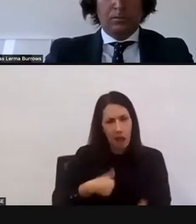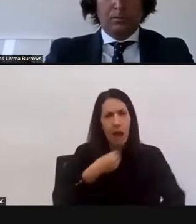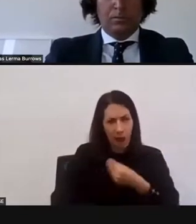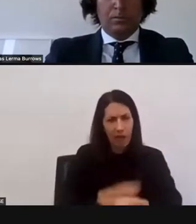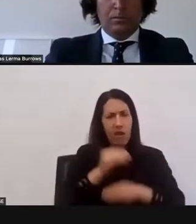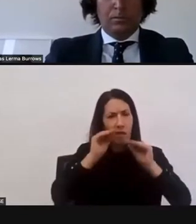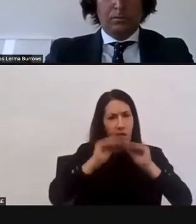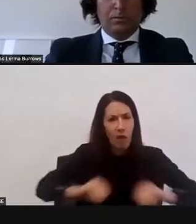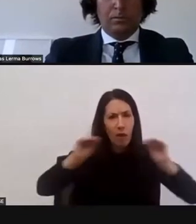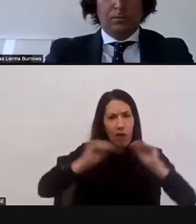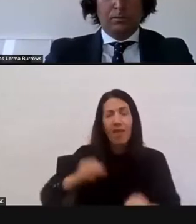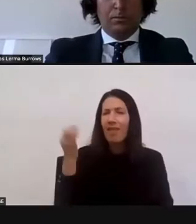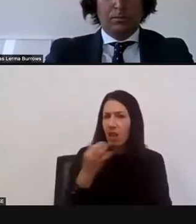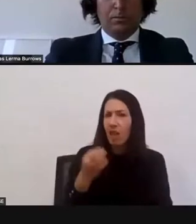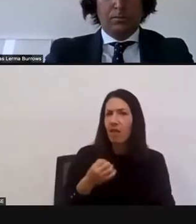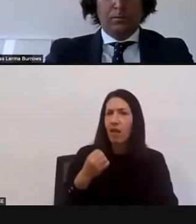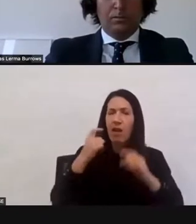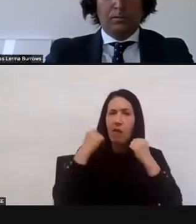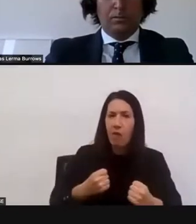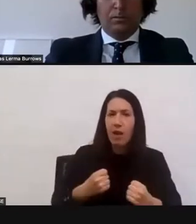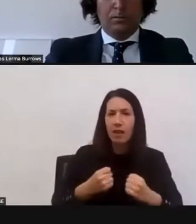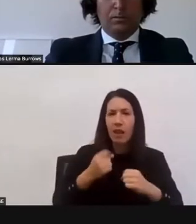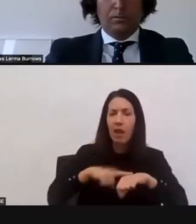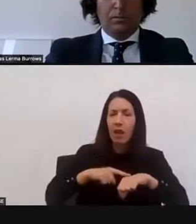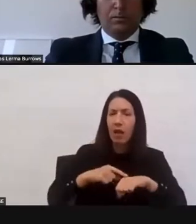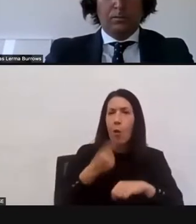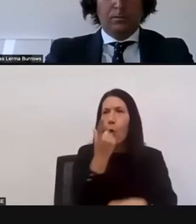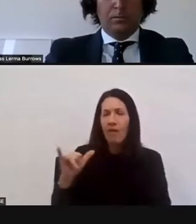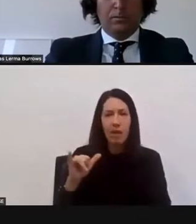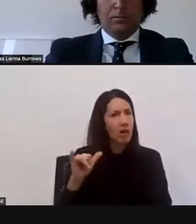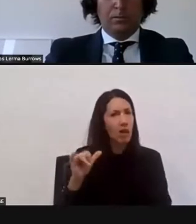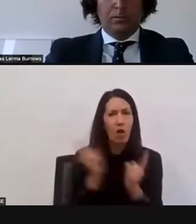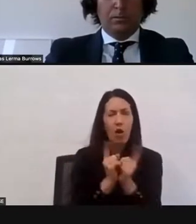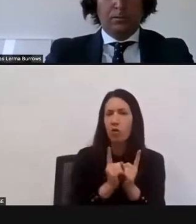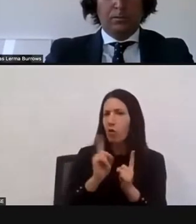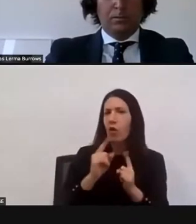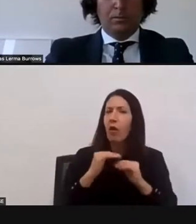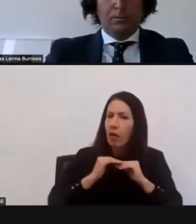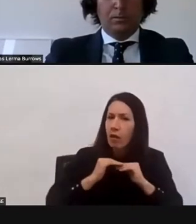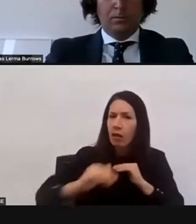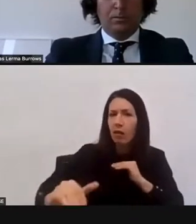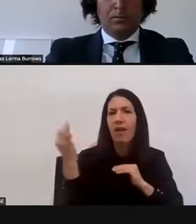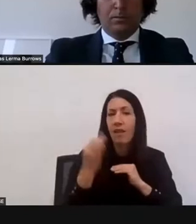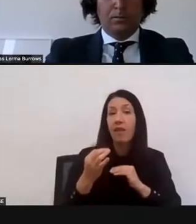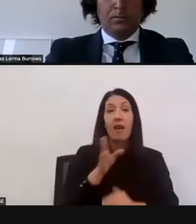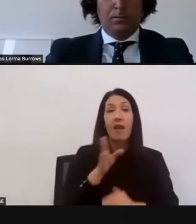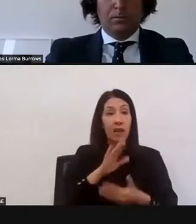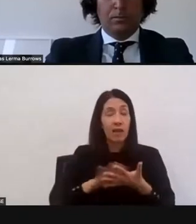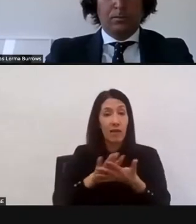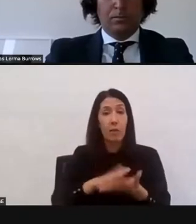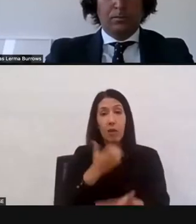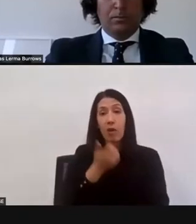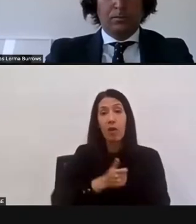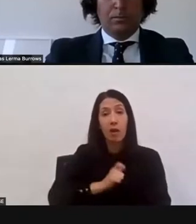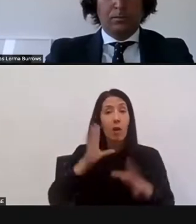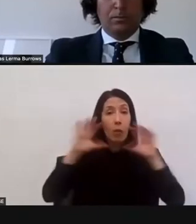que tiene que ser intensa, sostenida en el tiempo, como decíamos antes, a los cuerpos y fuerzas de seguridad del